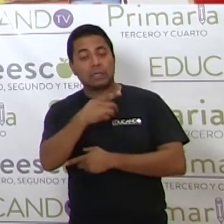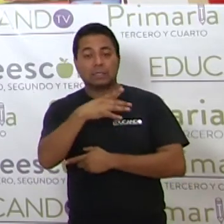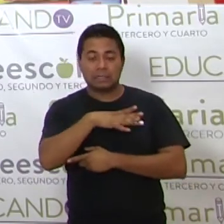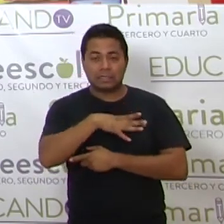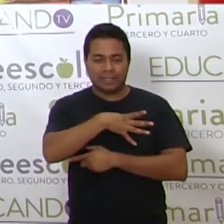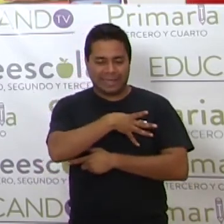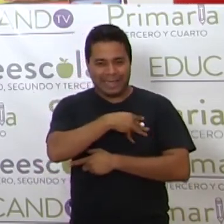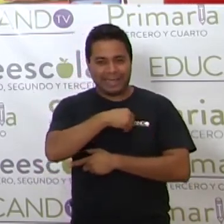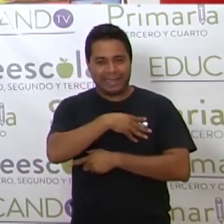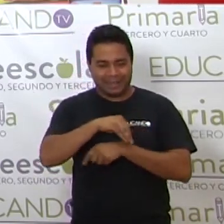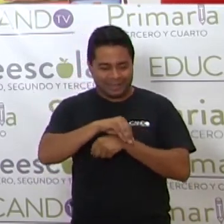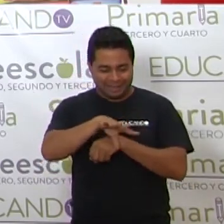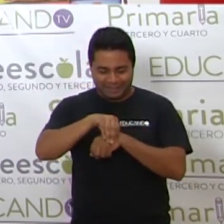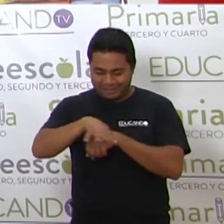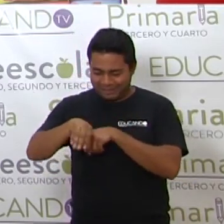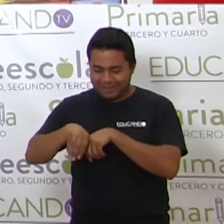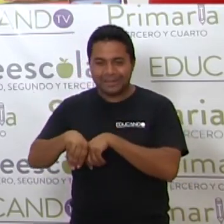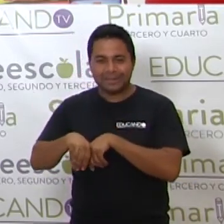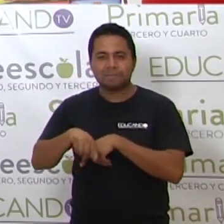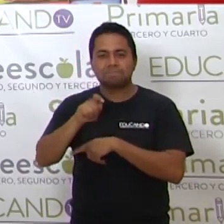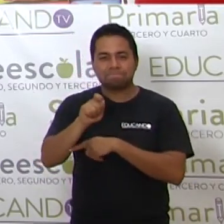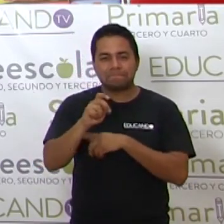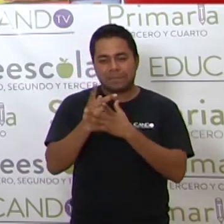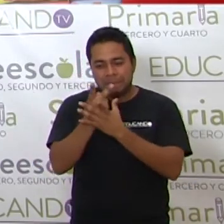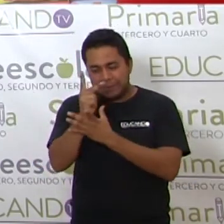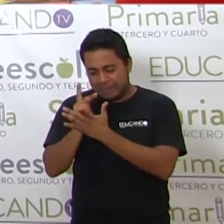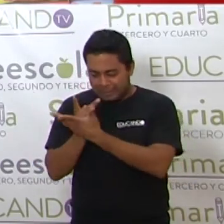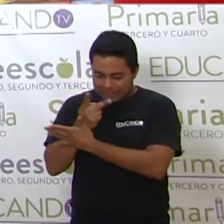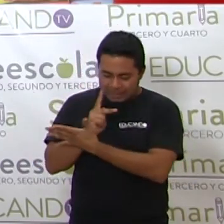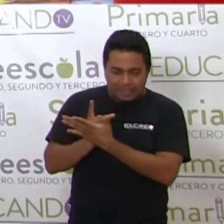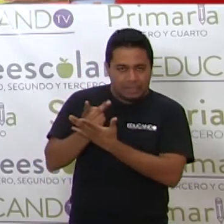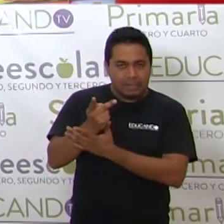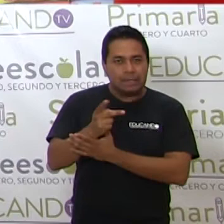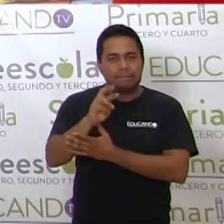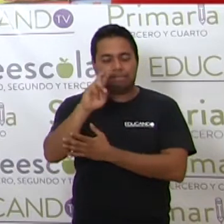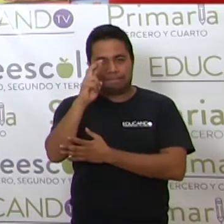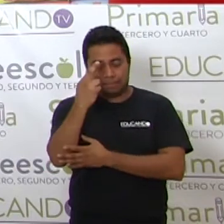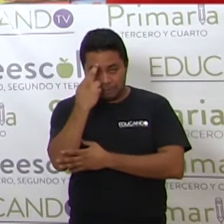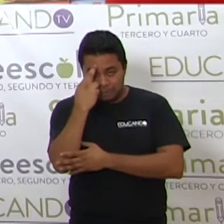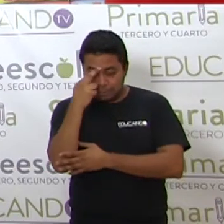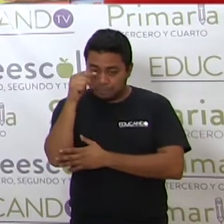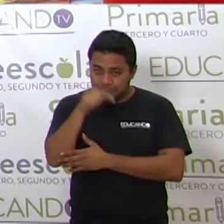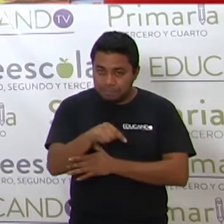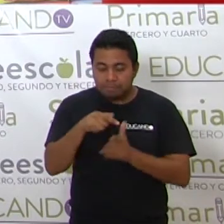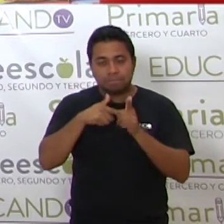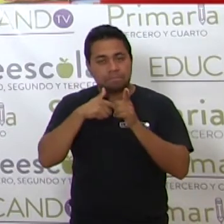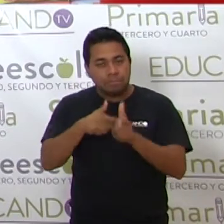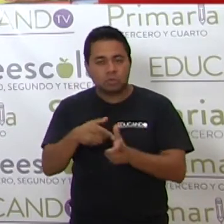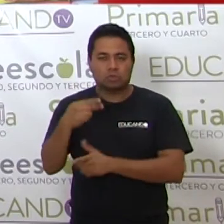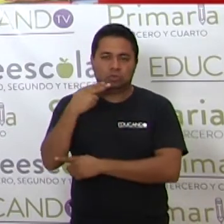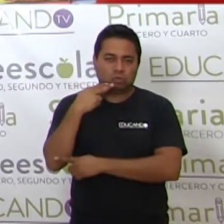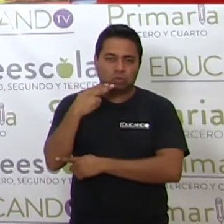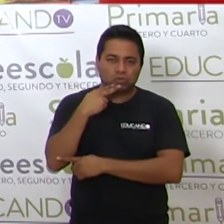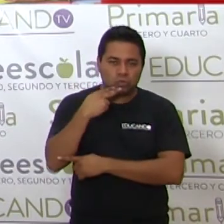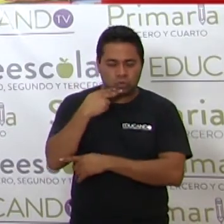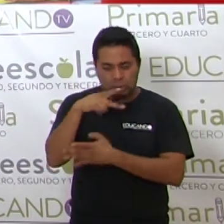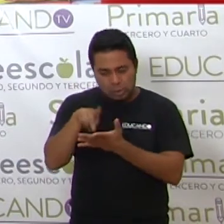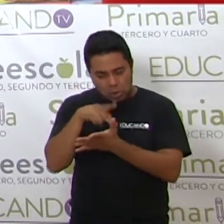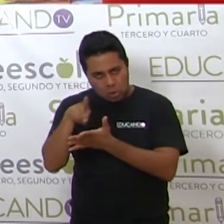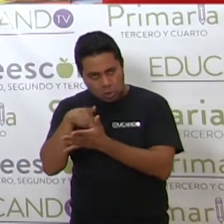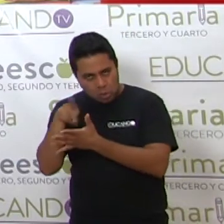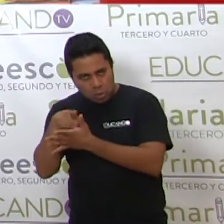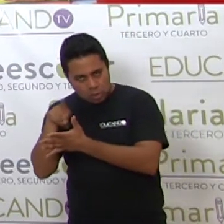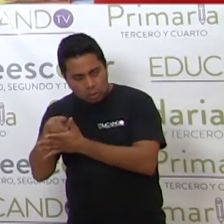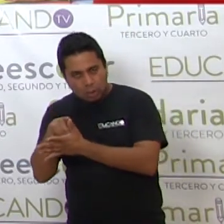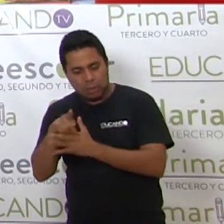hijitos dijera la gente o sea ya le han salido más acuérdense seguimos reciclando cuidando nuestras plantas